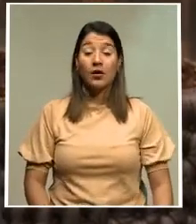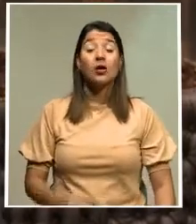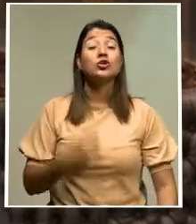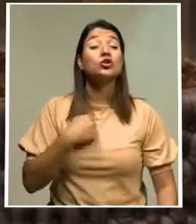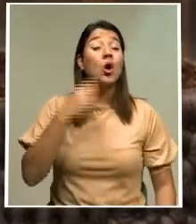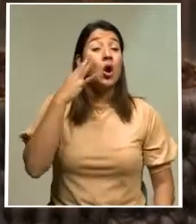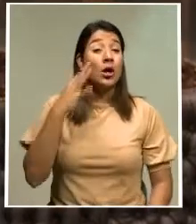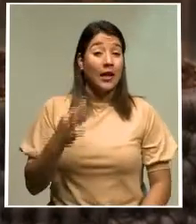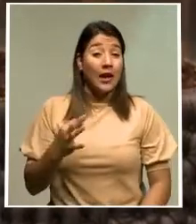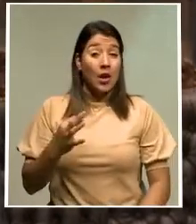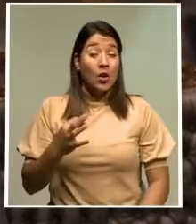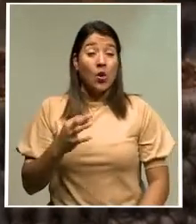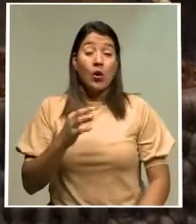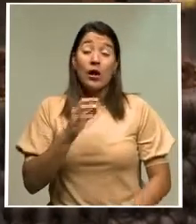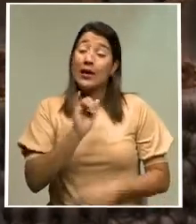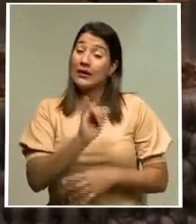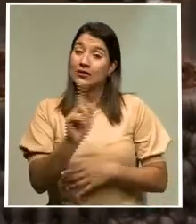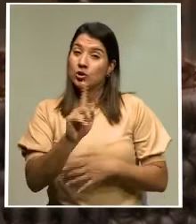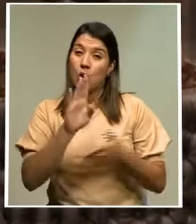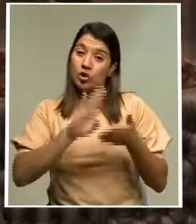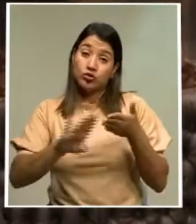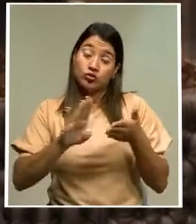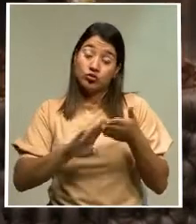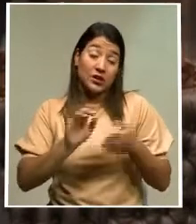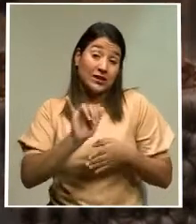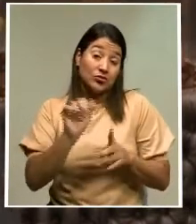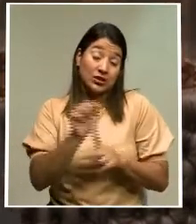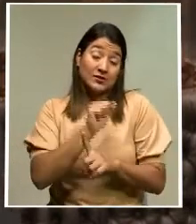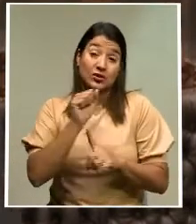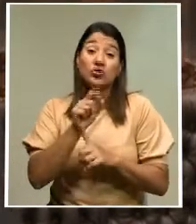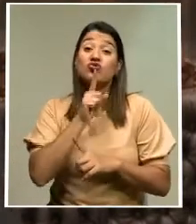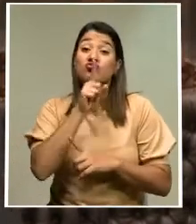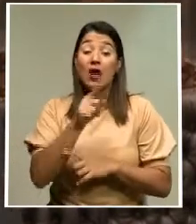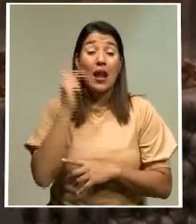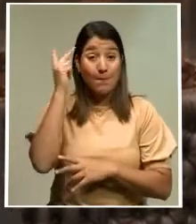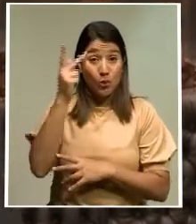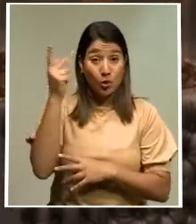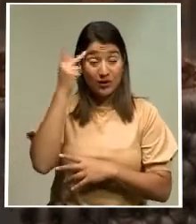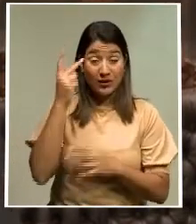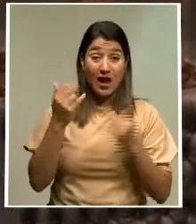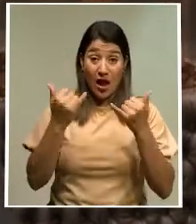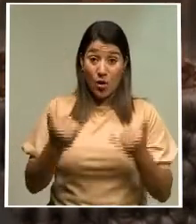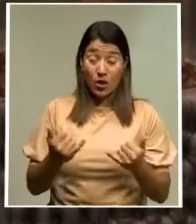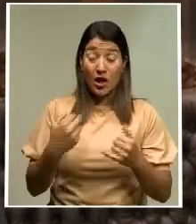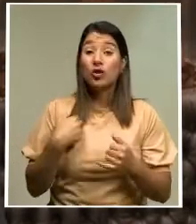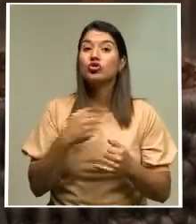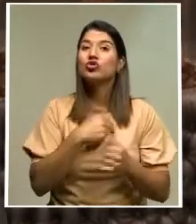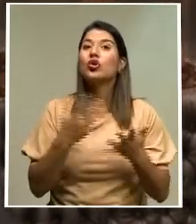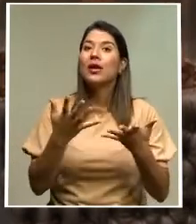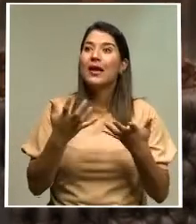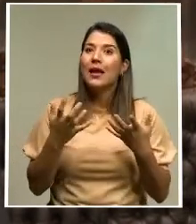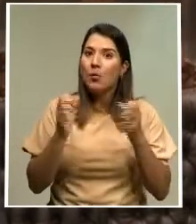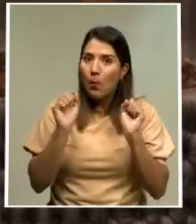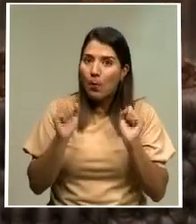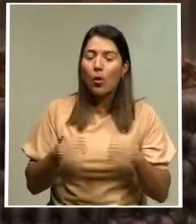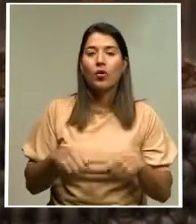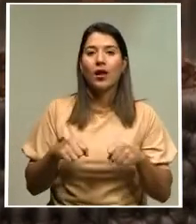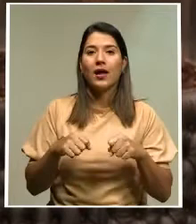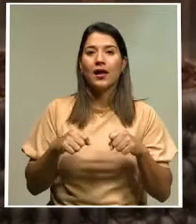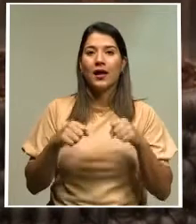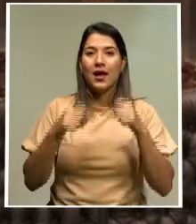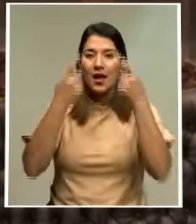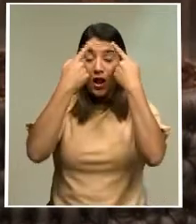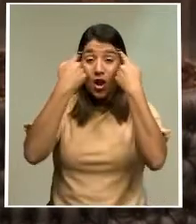que eso no es una excusa, es una realidad política en la que nosotros estamos. Uno quisiera poder generar las mayorías allá